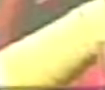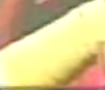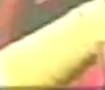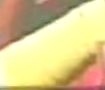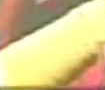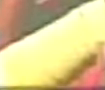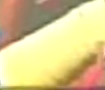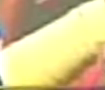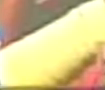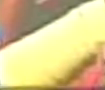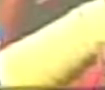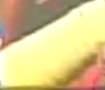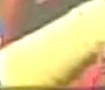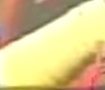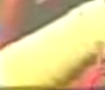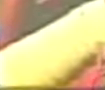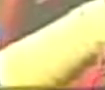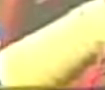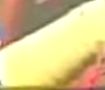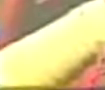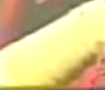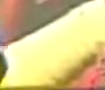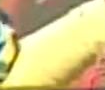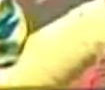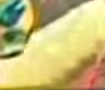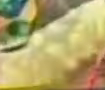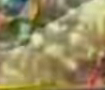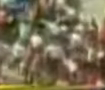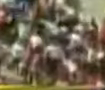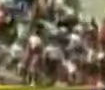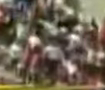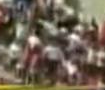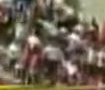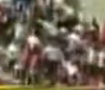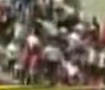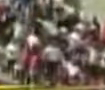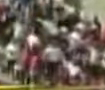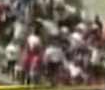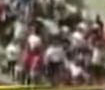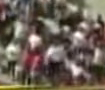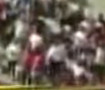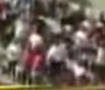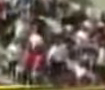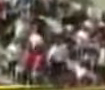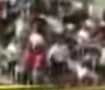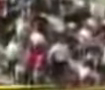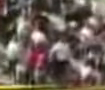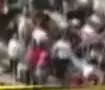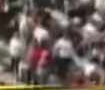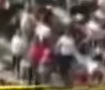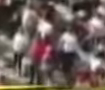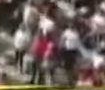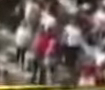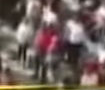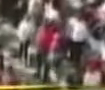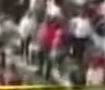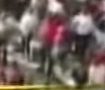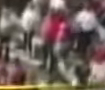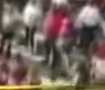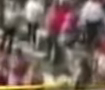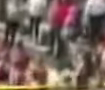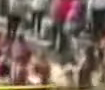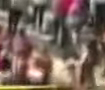Esta concha acústica que estamos entregando de paquete hoy, 27 de febrero del